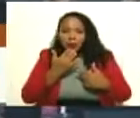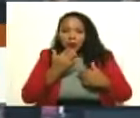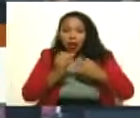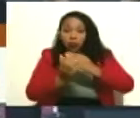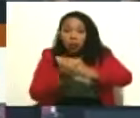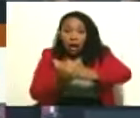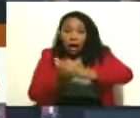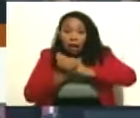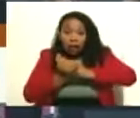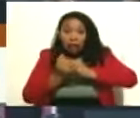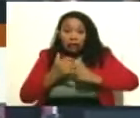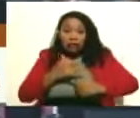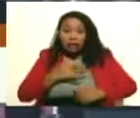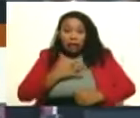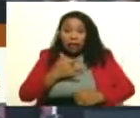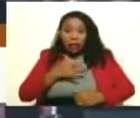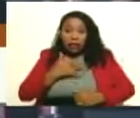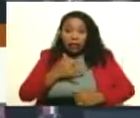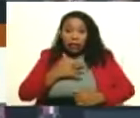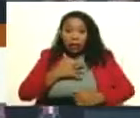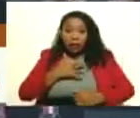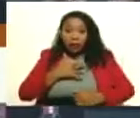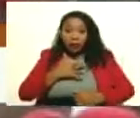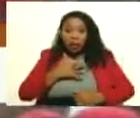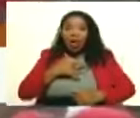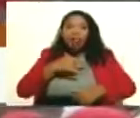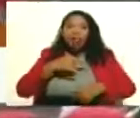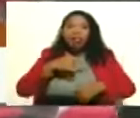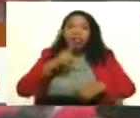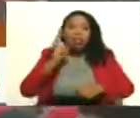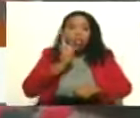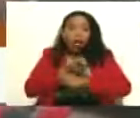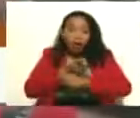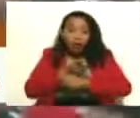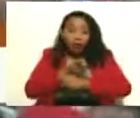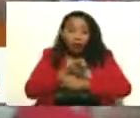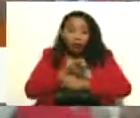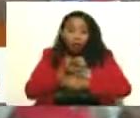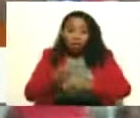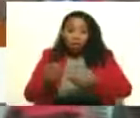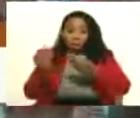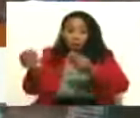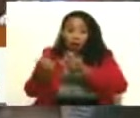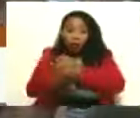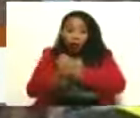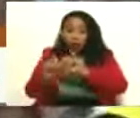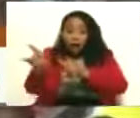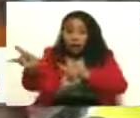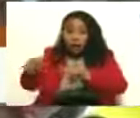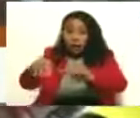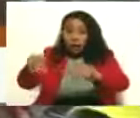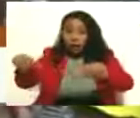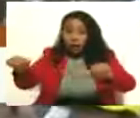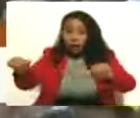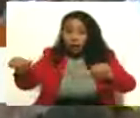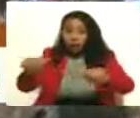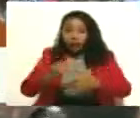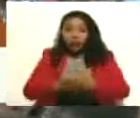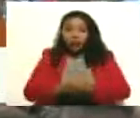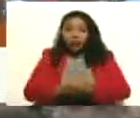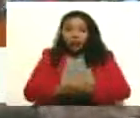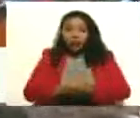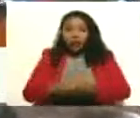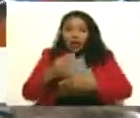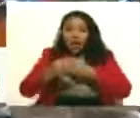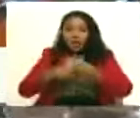sintió que era inminente que debía otorgar la independencia a esas tierras,